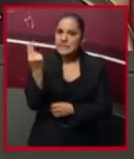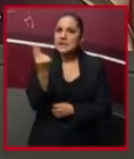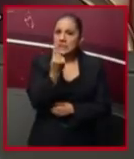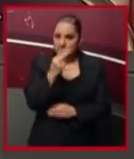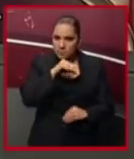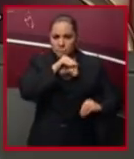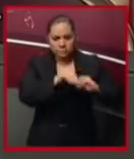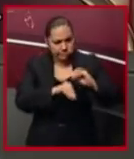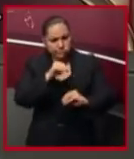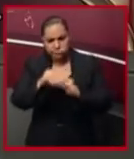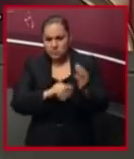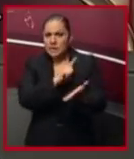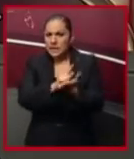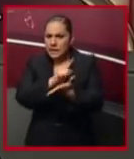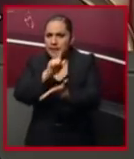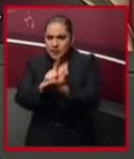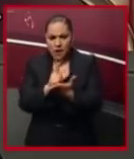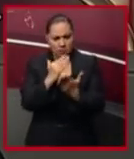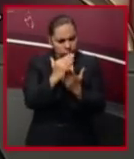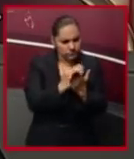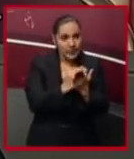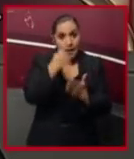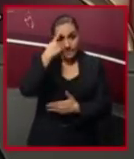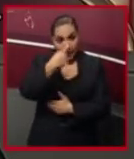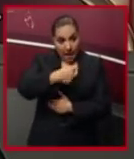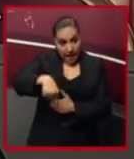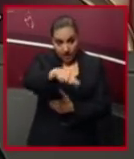que políticos corruptos queden inhabilitados.